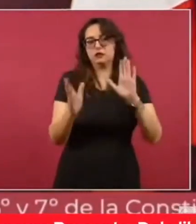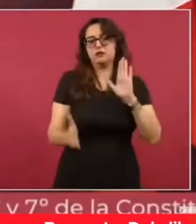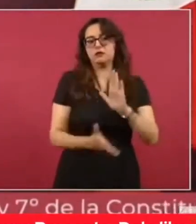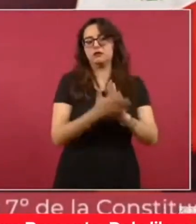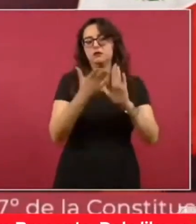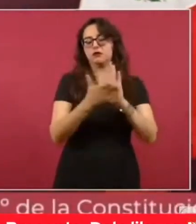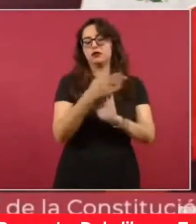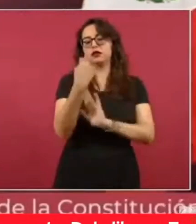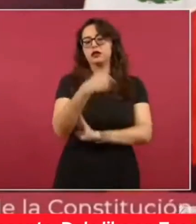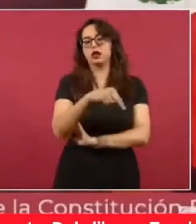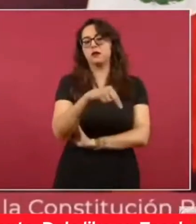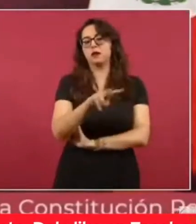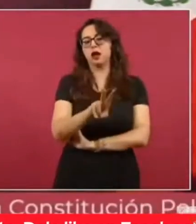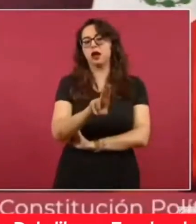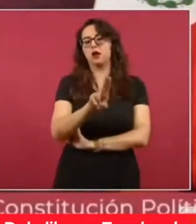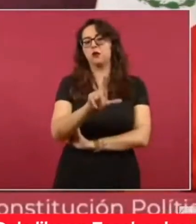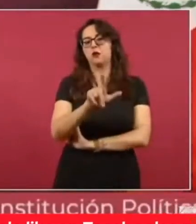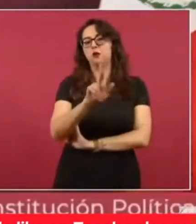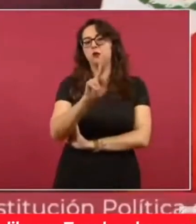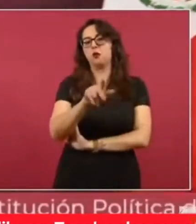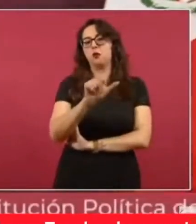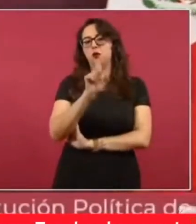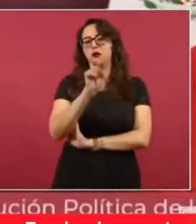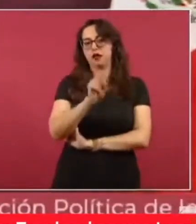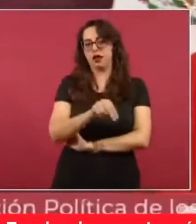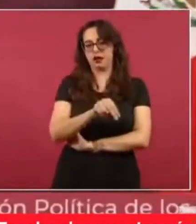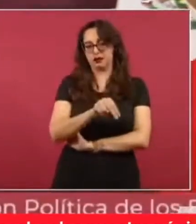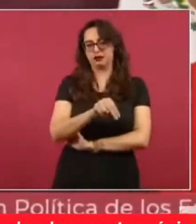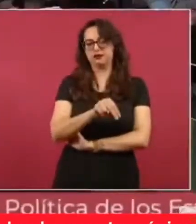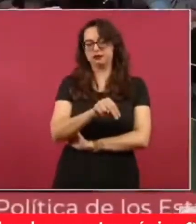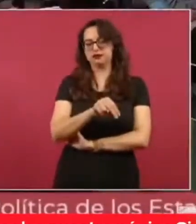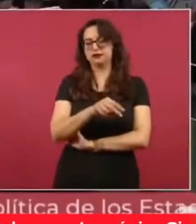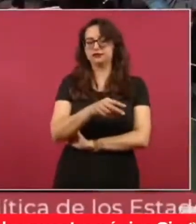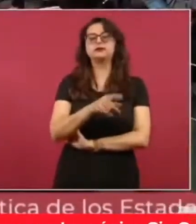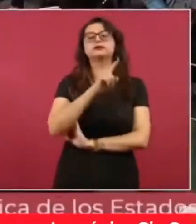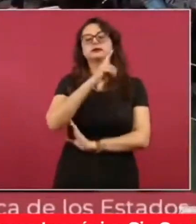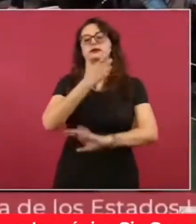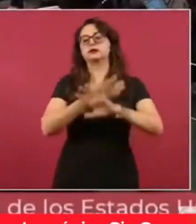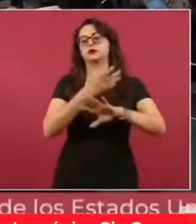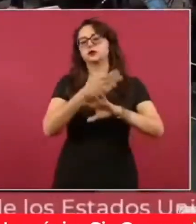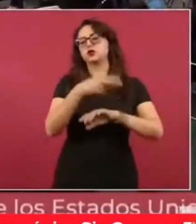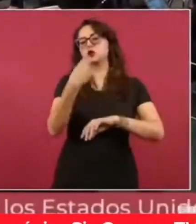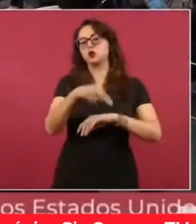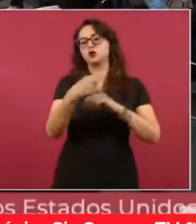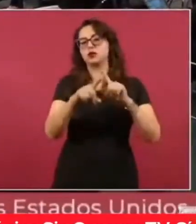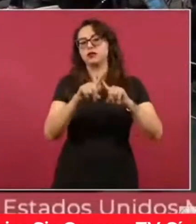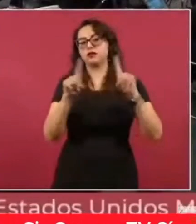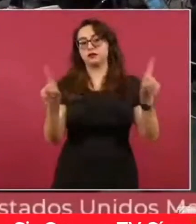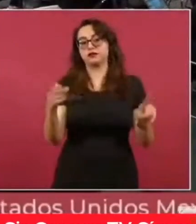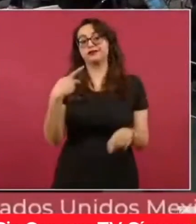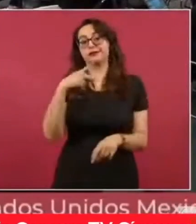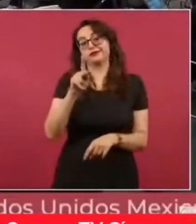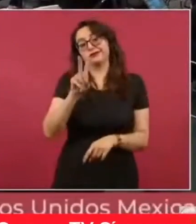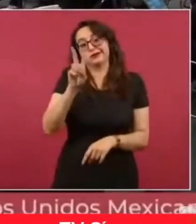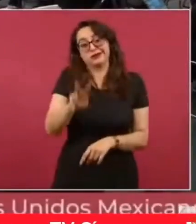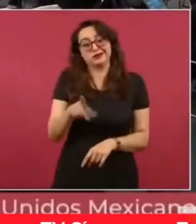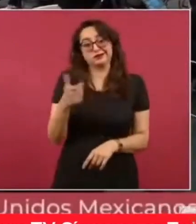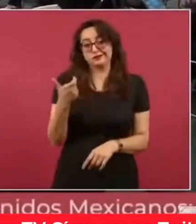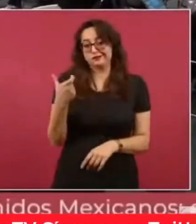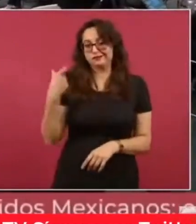Vulcan que también muy Poderosa